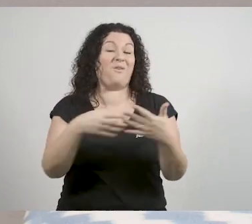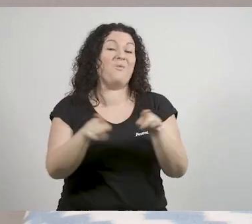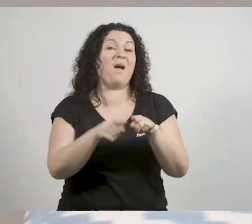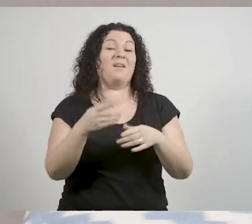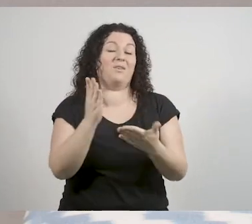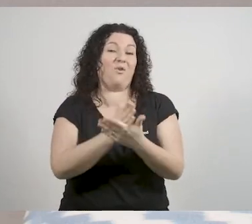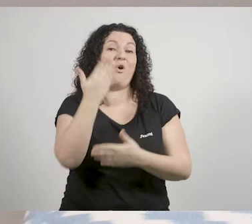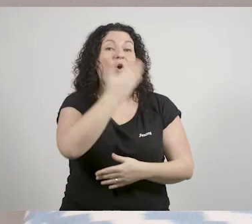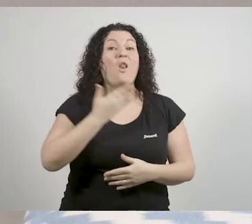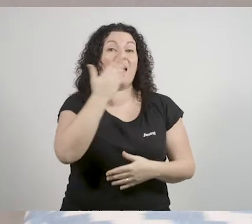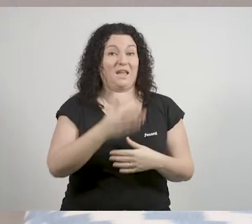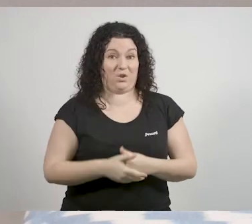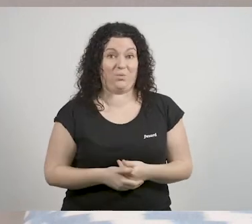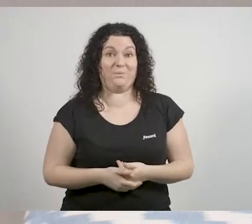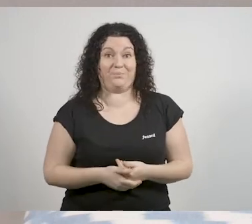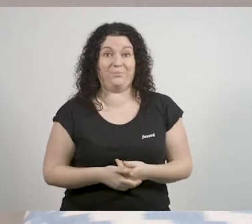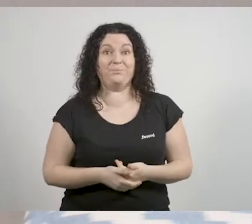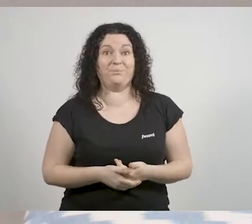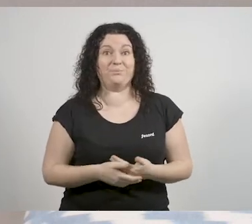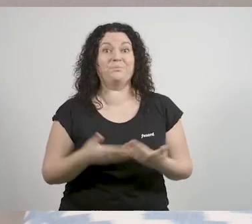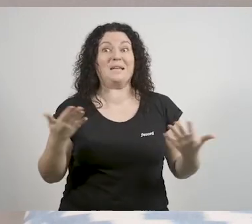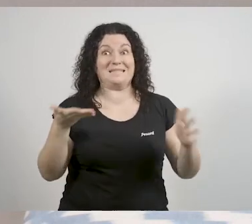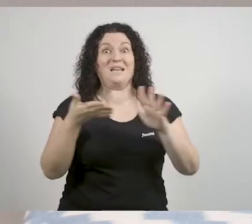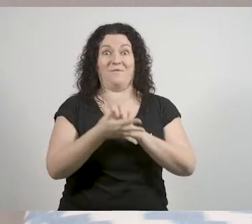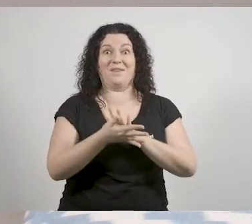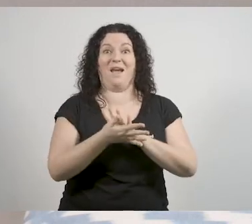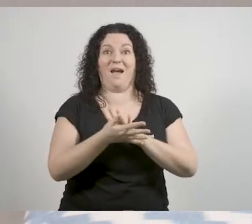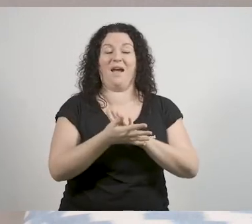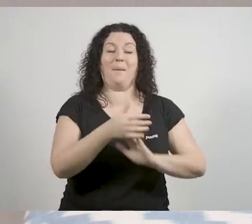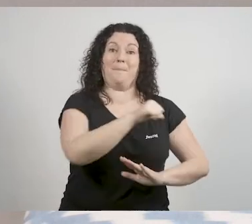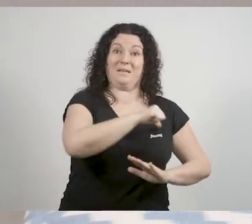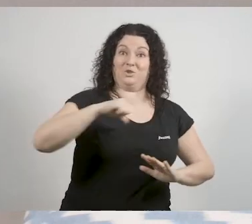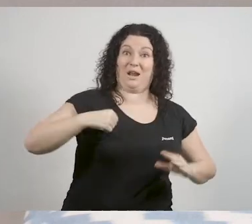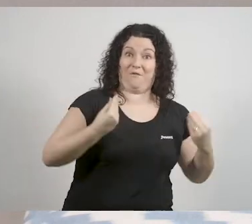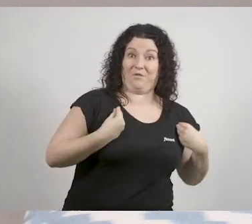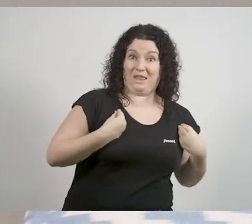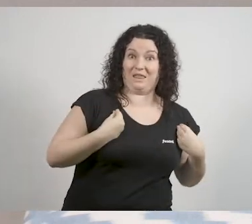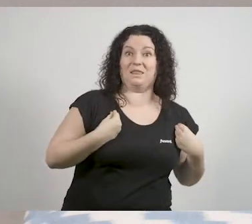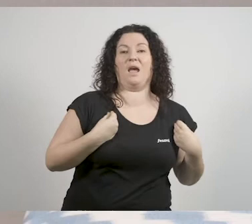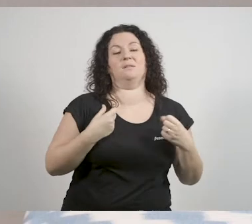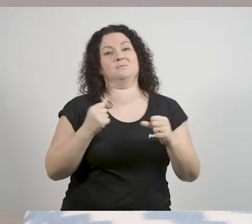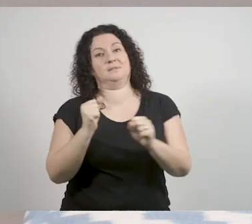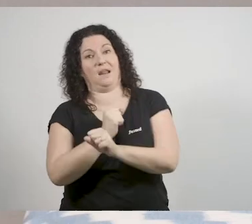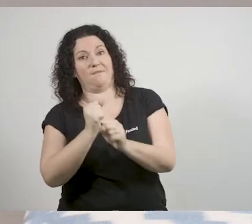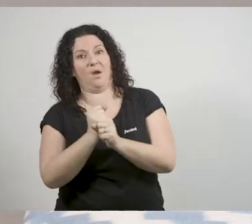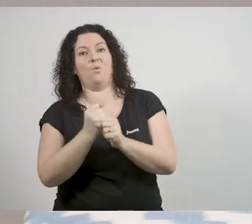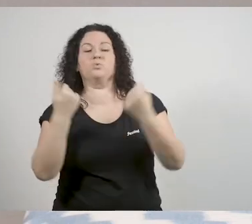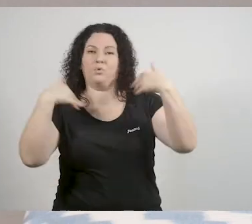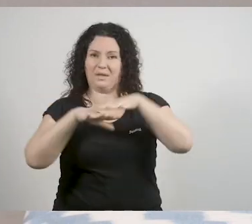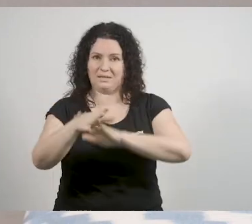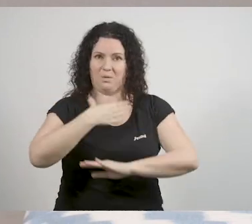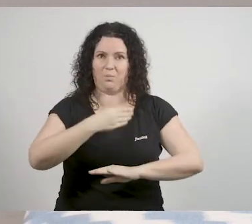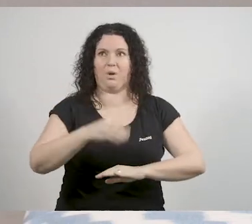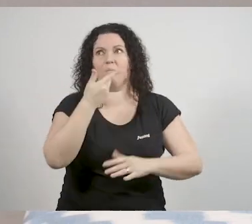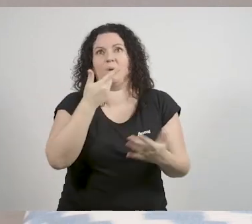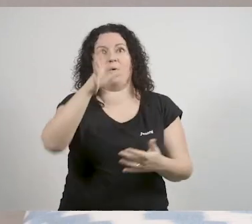ellas. Prácticamente era el horario escolar que ellas tenían, con lo cual había conciliación familiar, ¿no? Podíamos